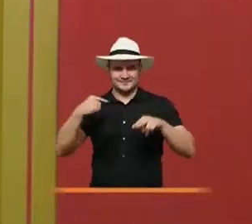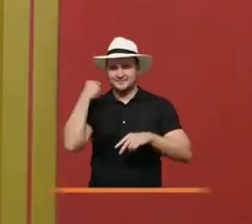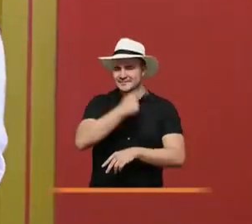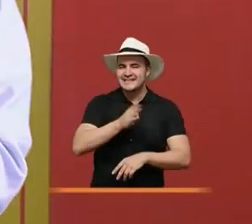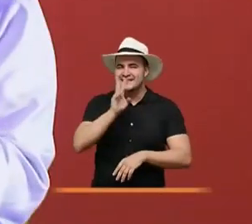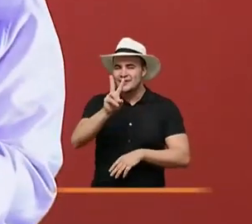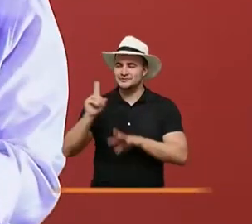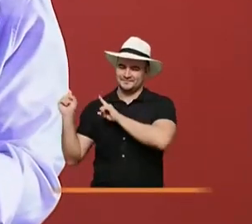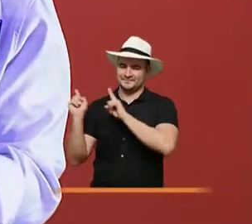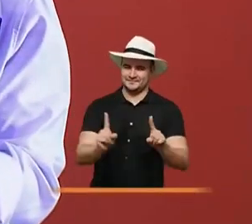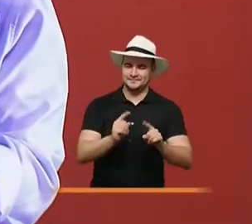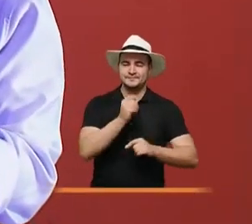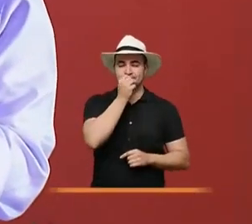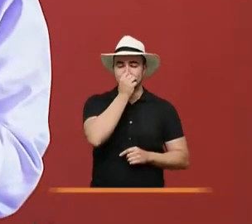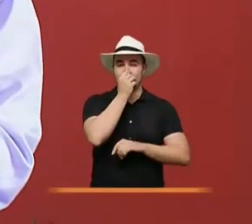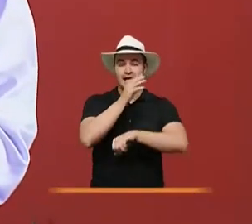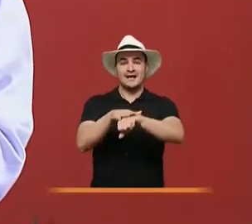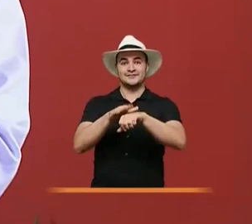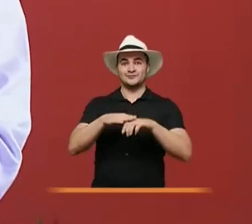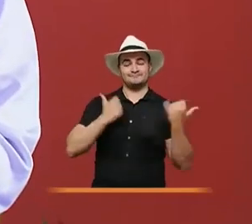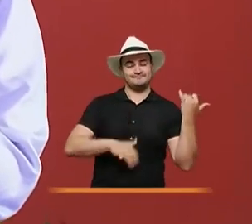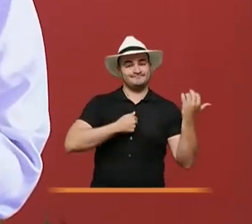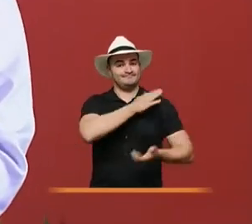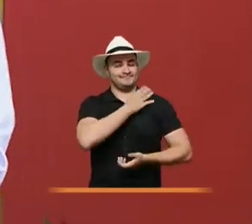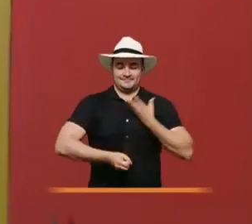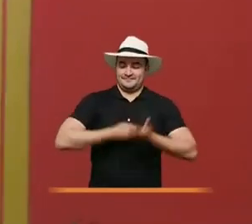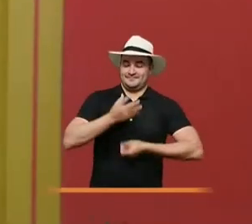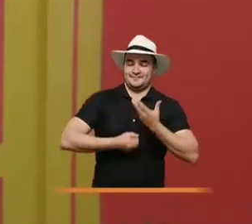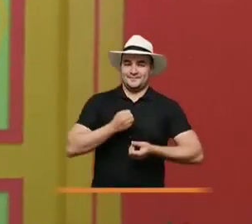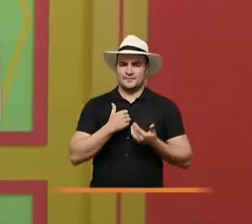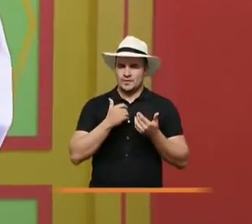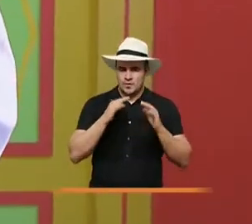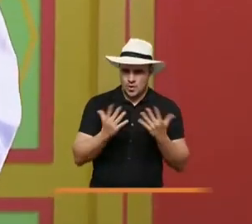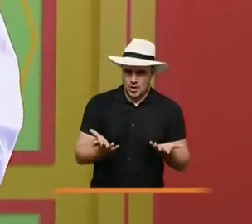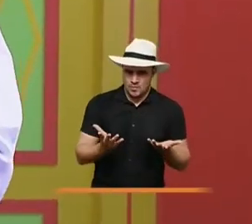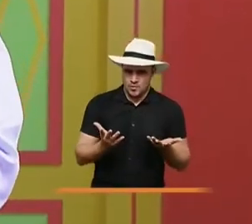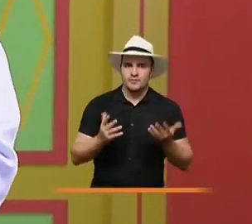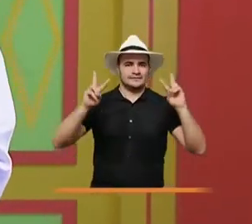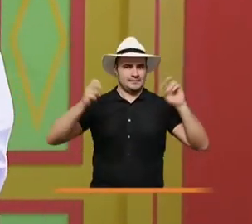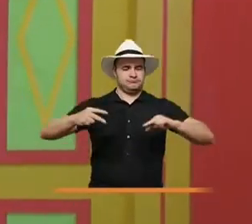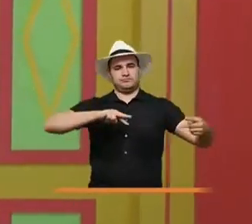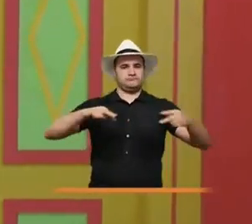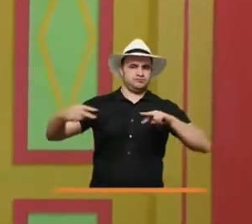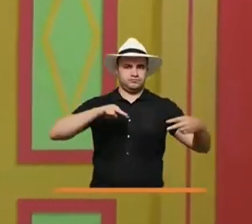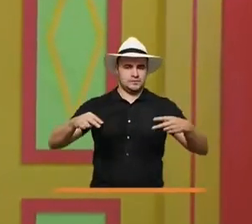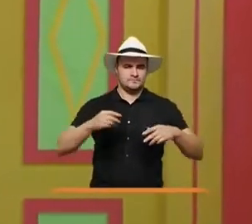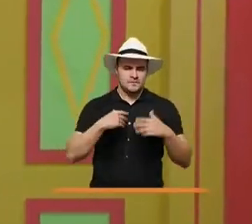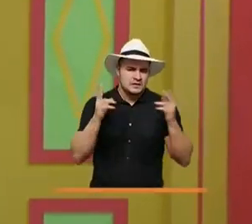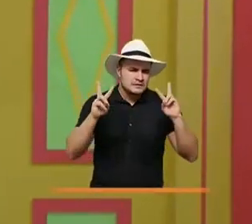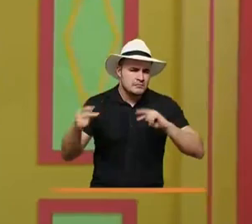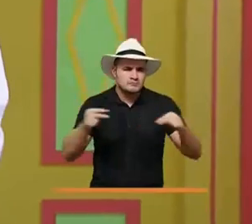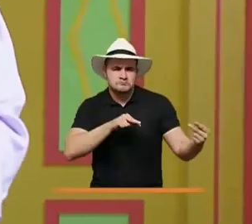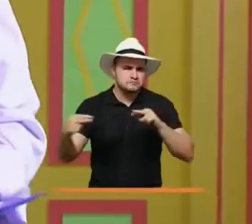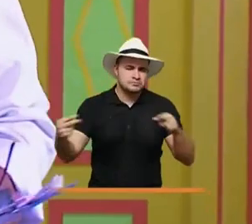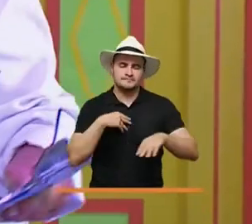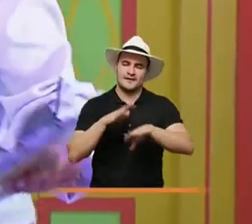alacrán recordemos que estos trabajadores se van a enfrentar en controversia claro que si la controversia son dos